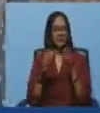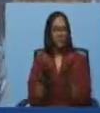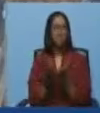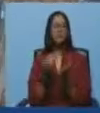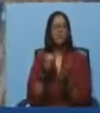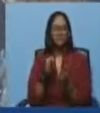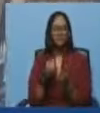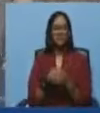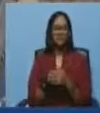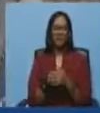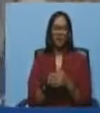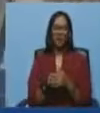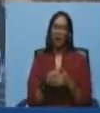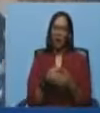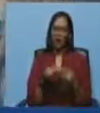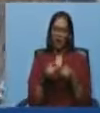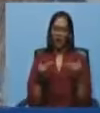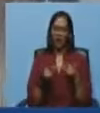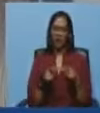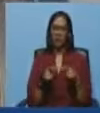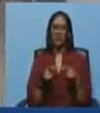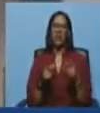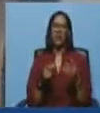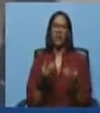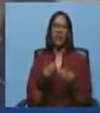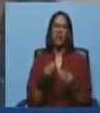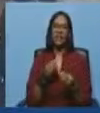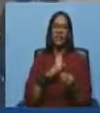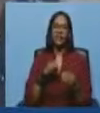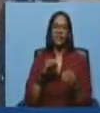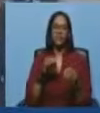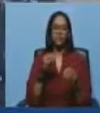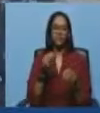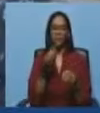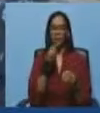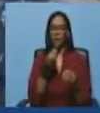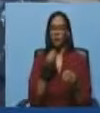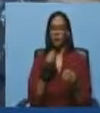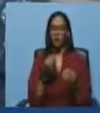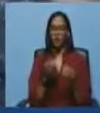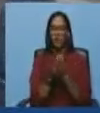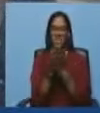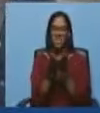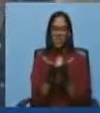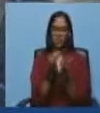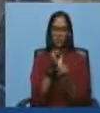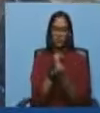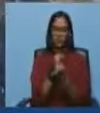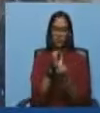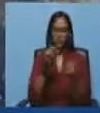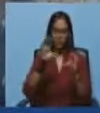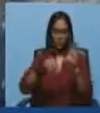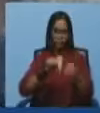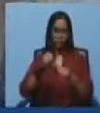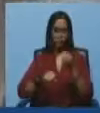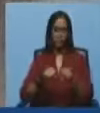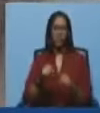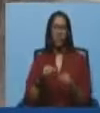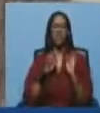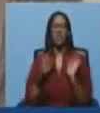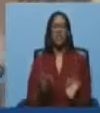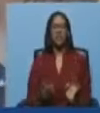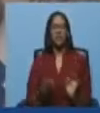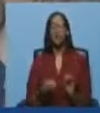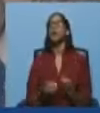un fenómeno que es muy reciente, que se está consumiendo libros en digital y en físico. E incluso el fenómeno del libro